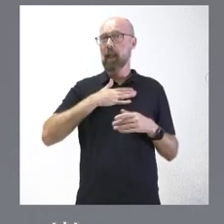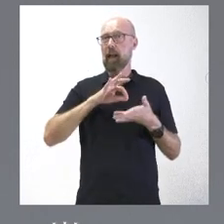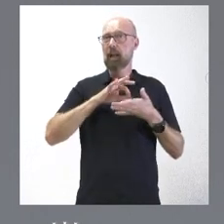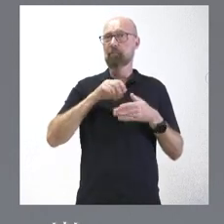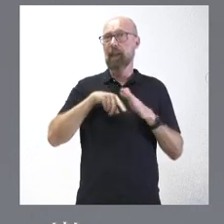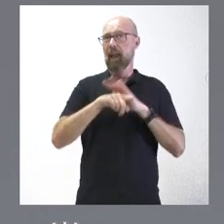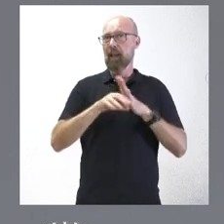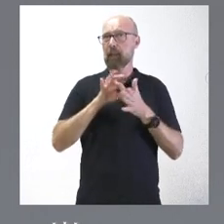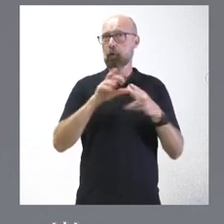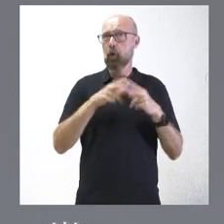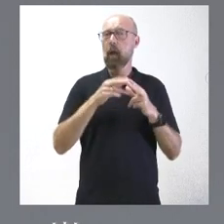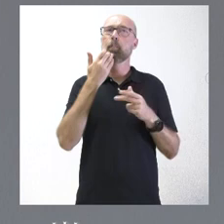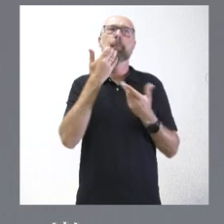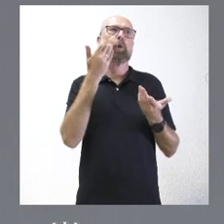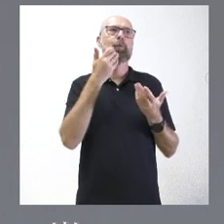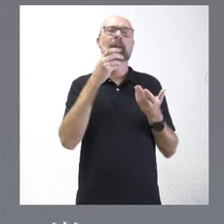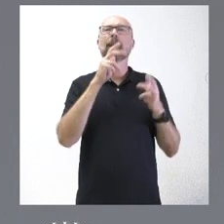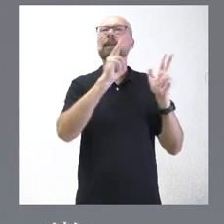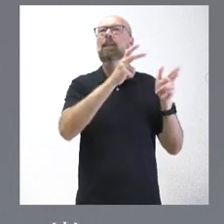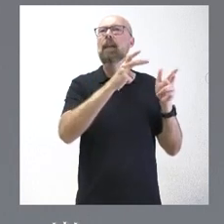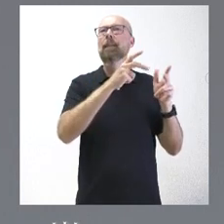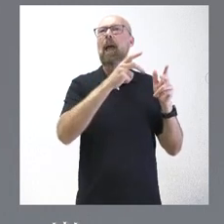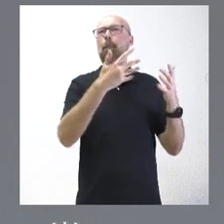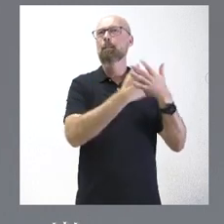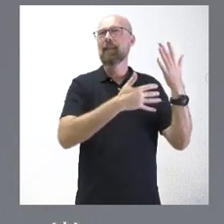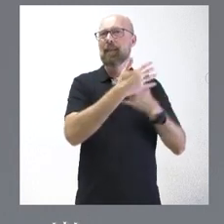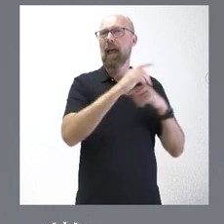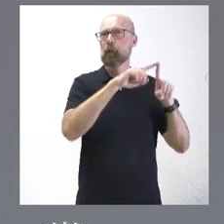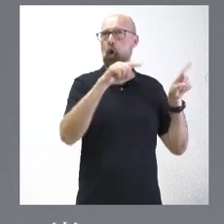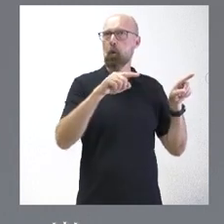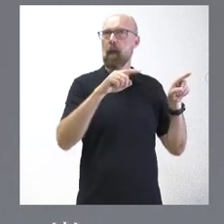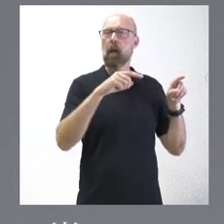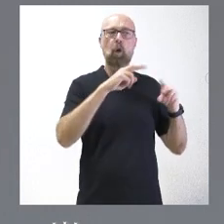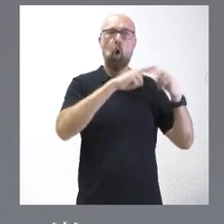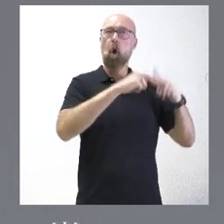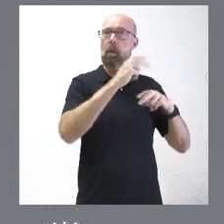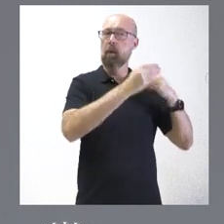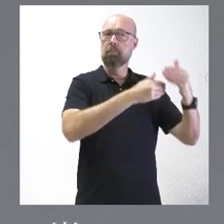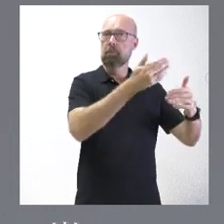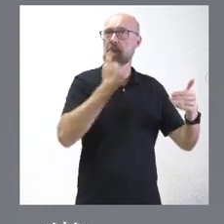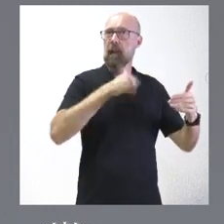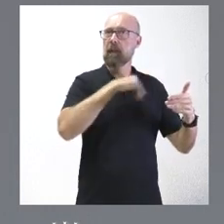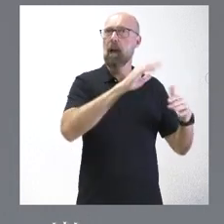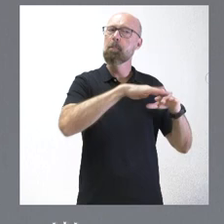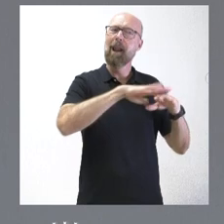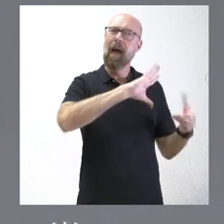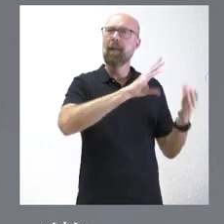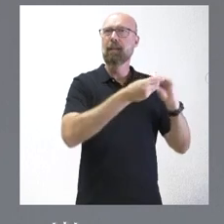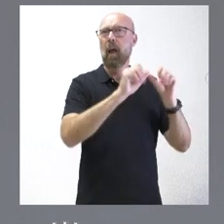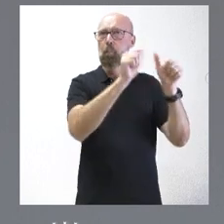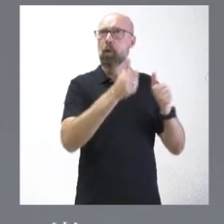hay residencias como la amistad de Segovia que se están haciendo obras para adaptarlas al modelo de unidades de